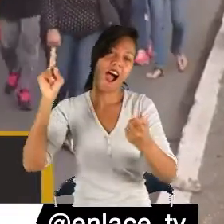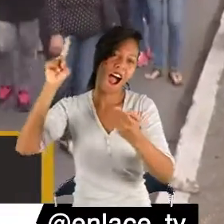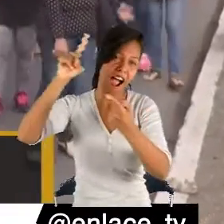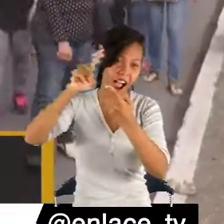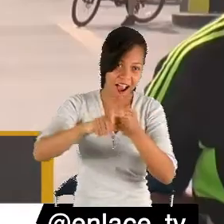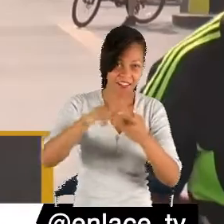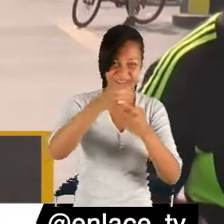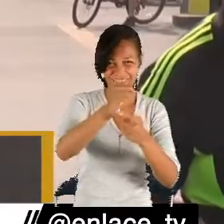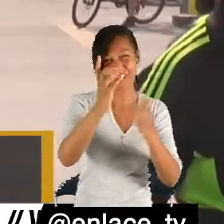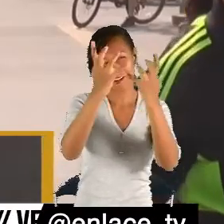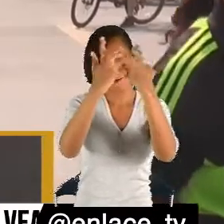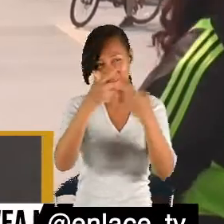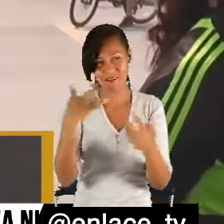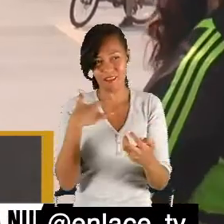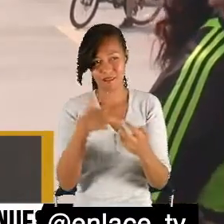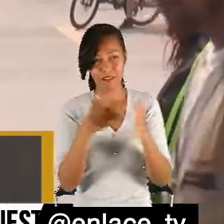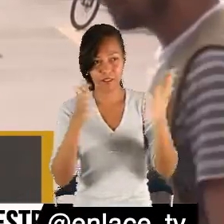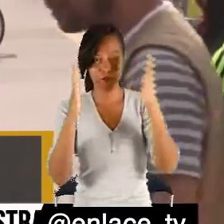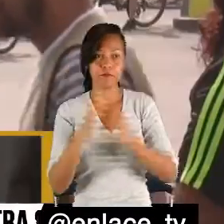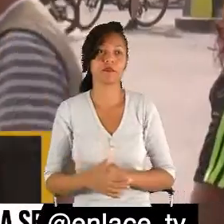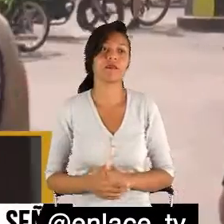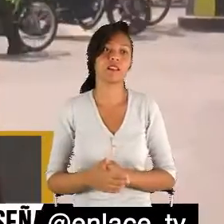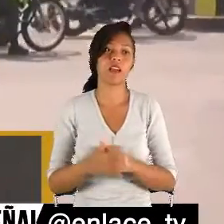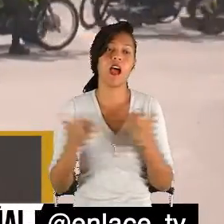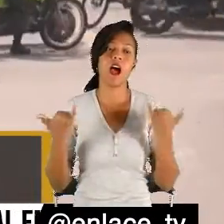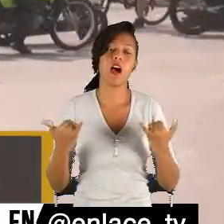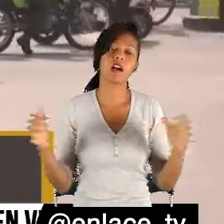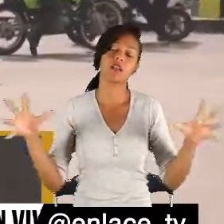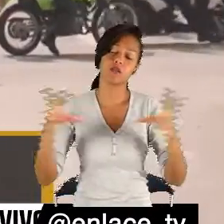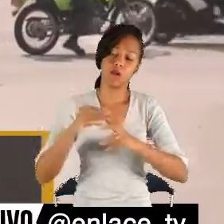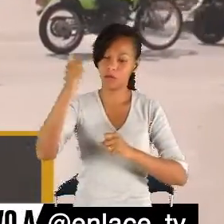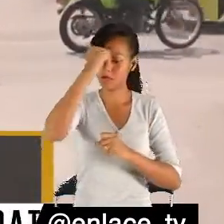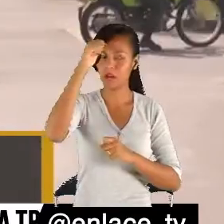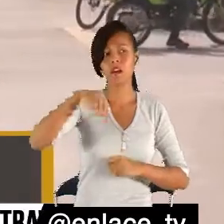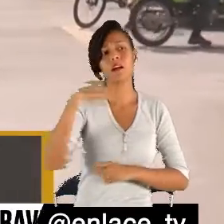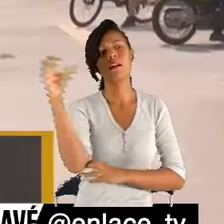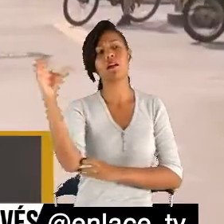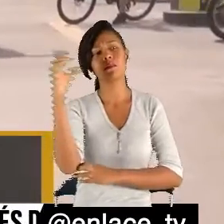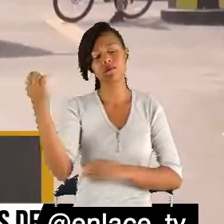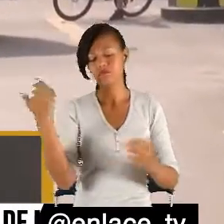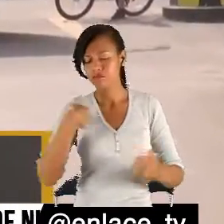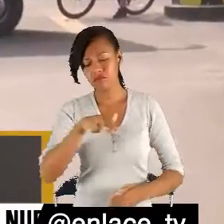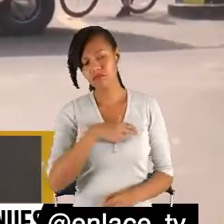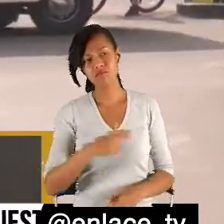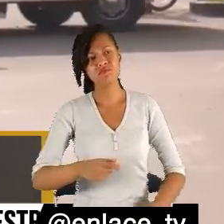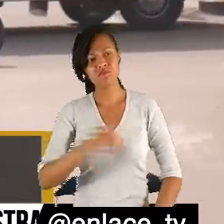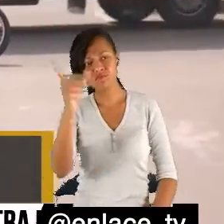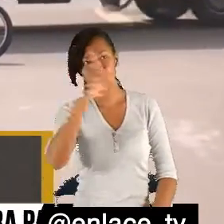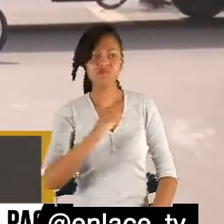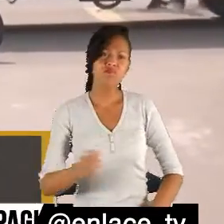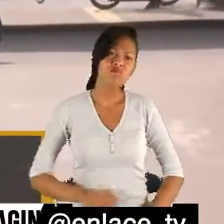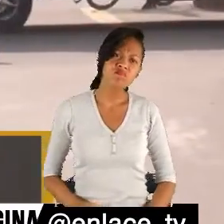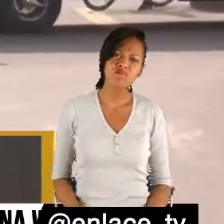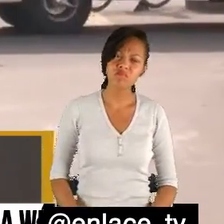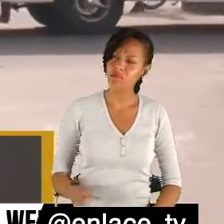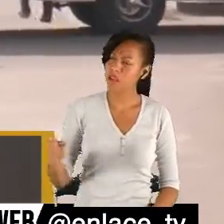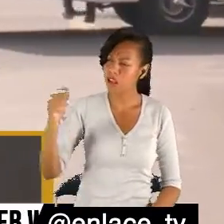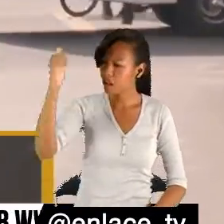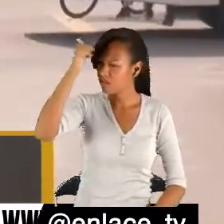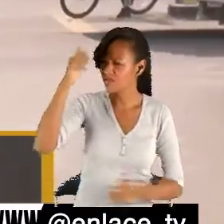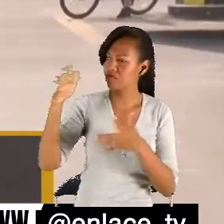barrancabermeja y los maestros de colombia hemos decidido salir de nuestras aulas dejar a nuestros